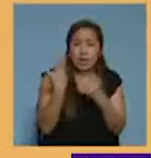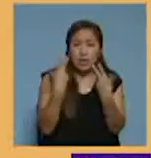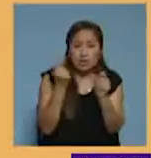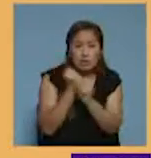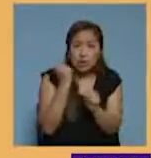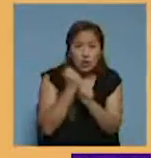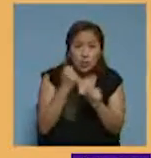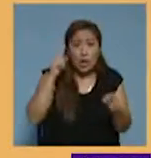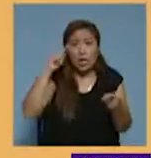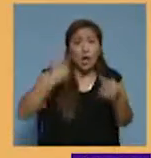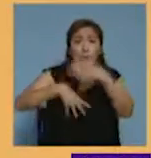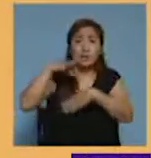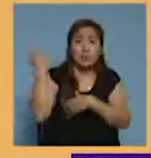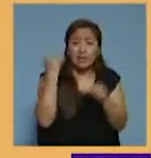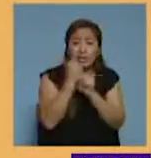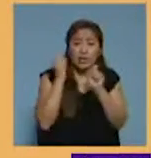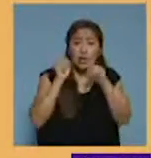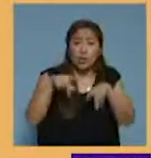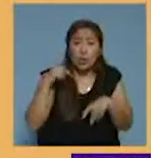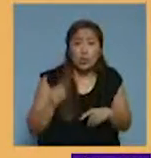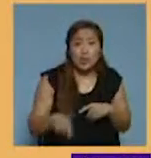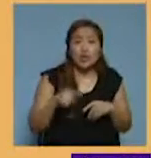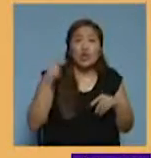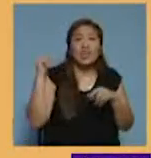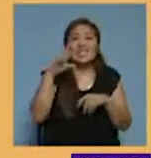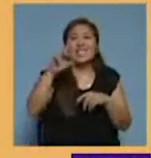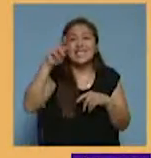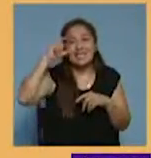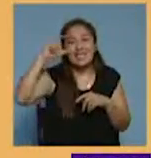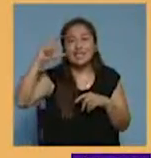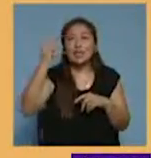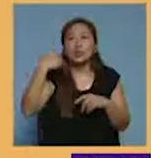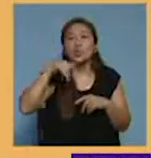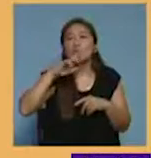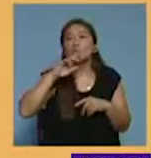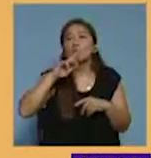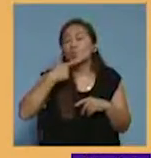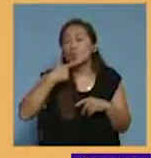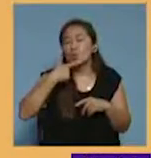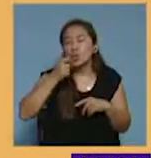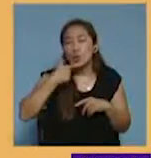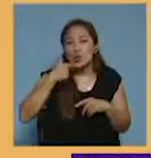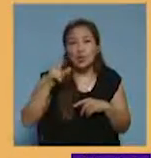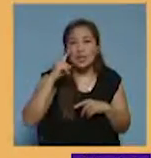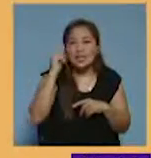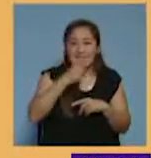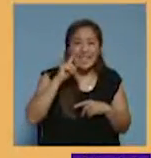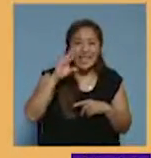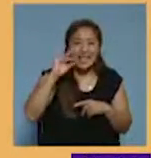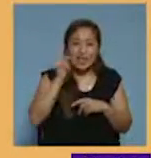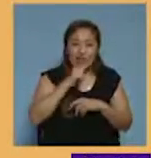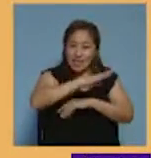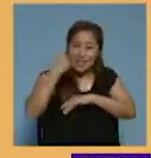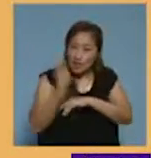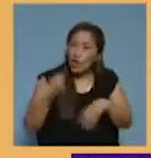tarea fundamental que tenemos nosotros del recurso hídrico de restablecer la mejorar y mucho más la